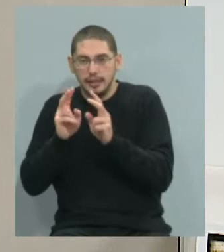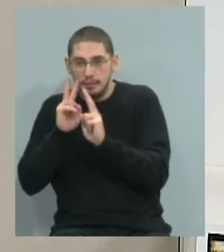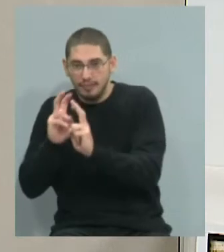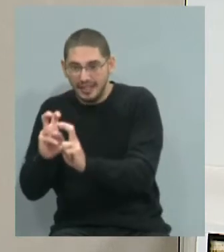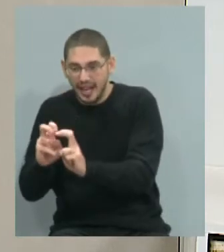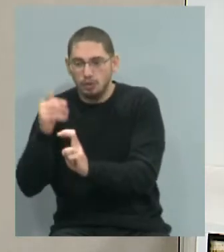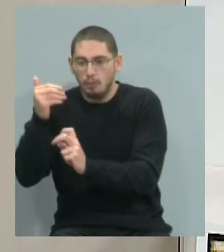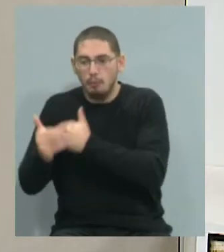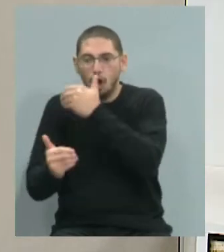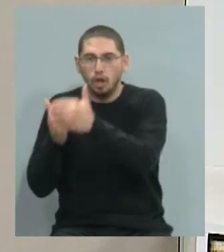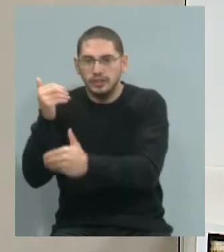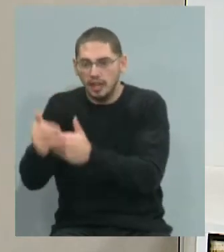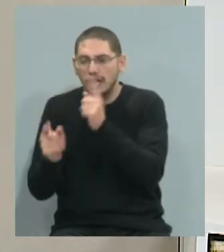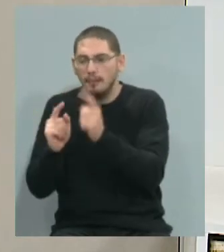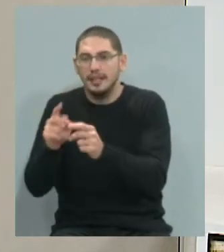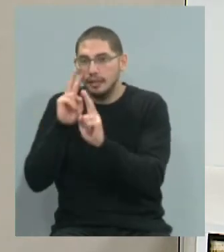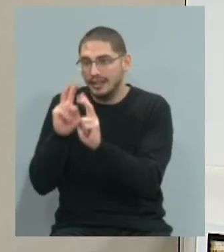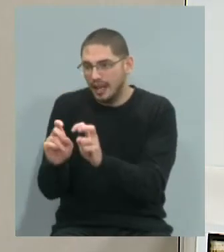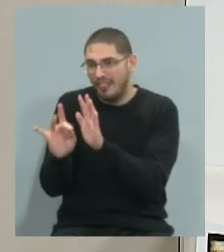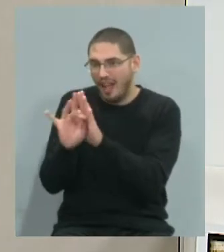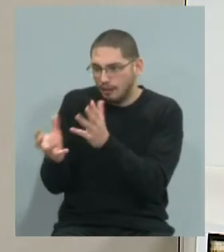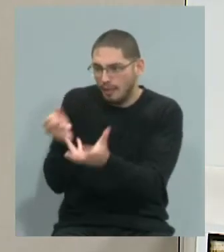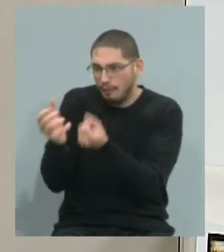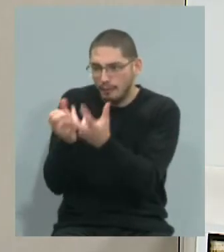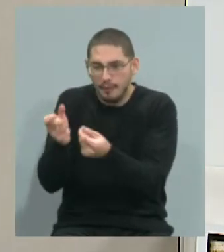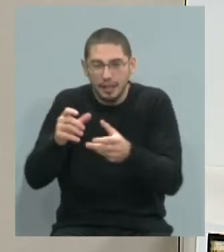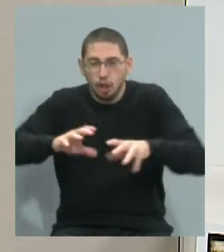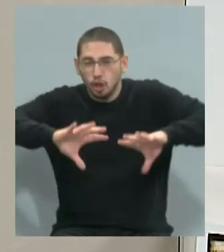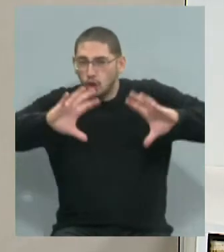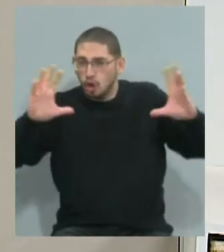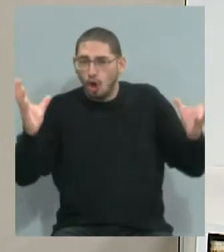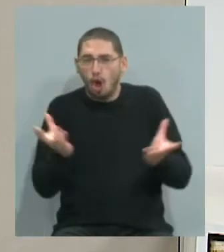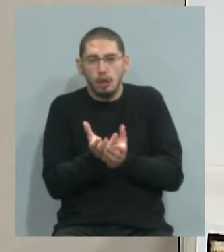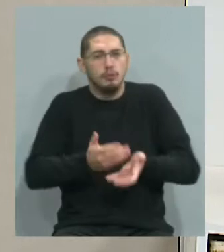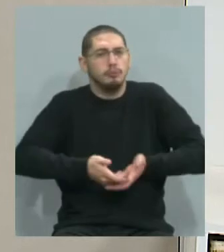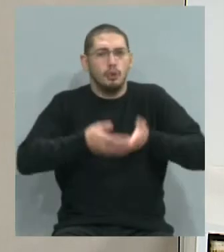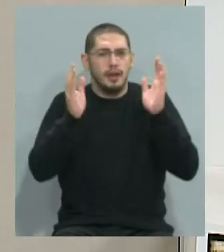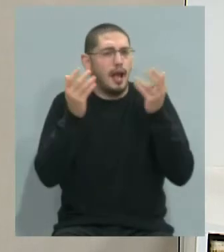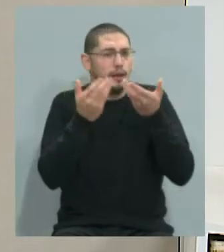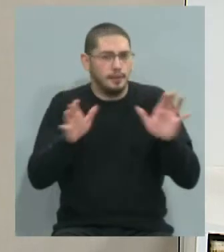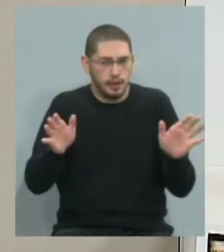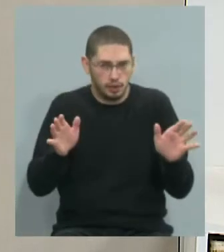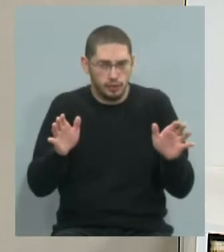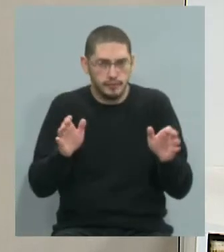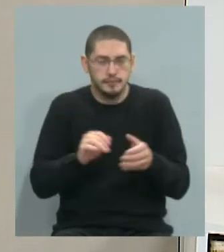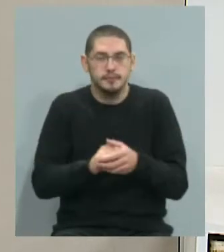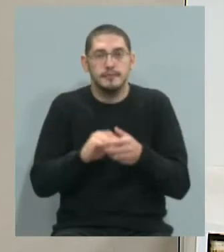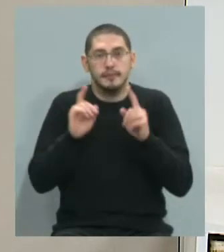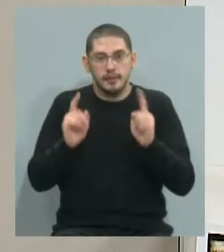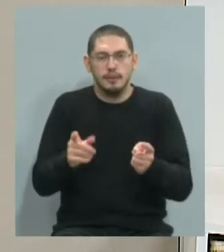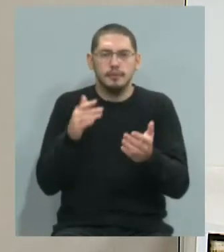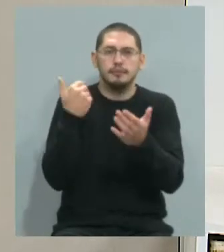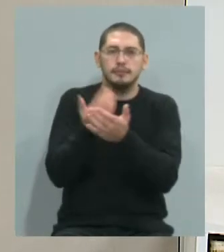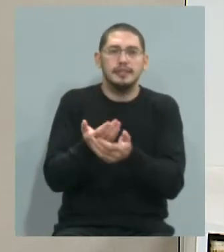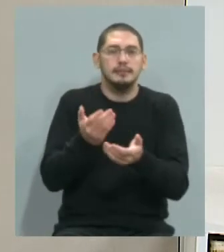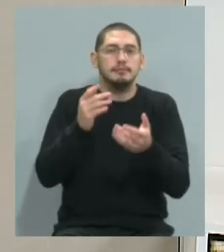datos, inclusive, de cada una de las investigaciones, y finalmente un costado fuerte que es el de la llamada ciencia ciudadana. Es